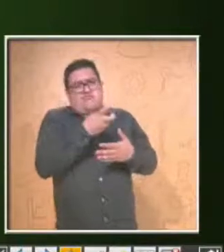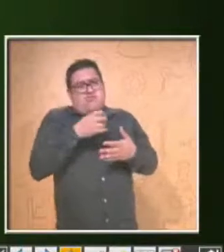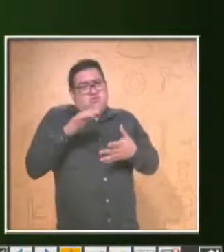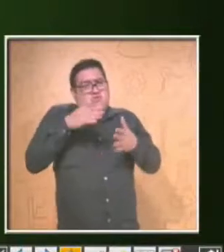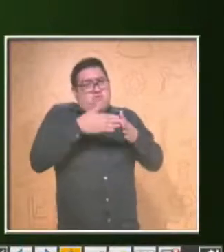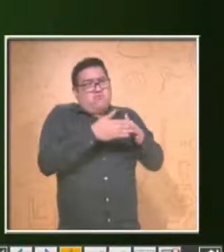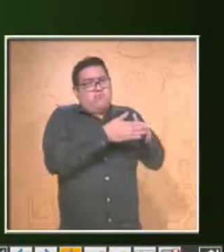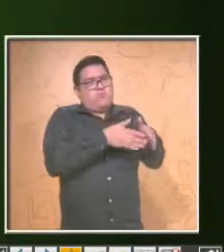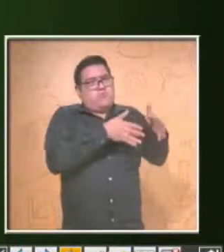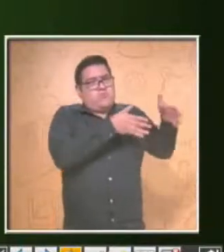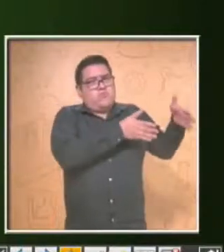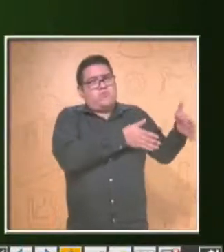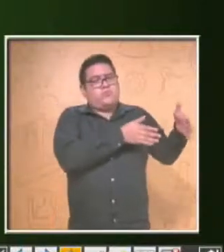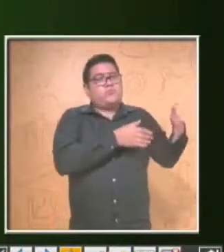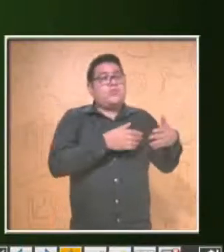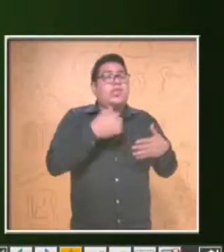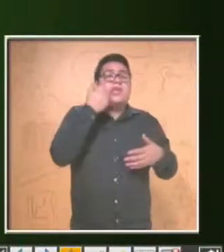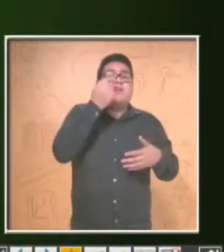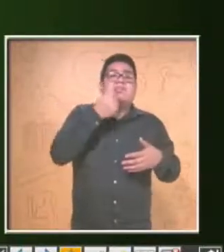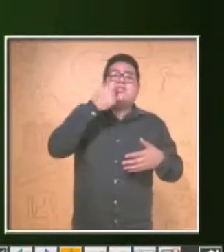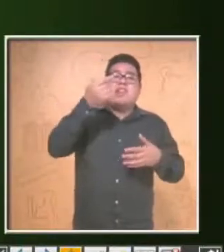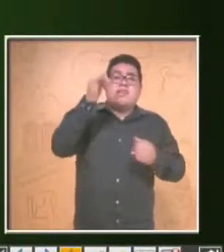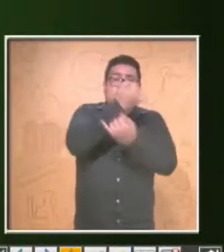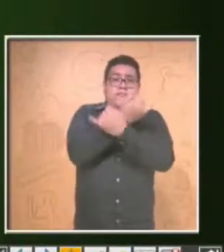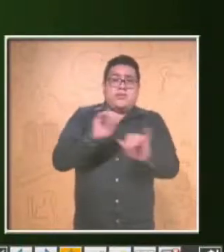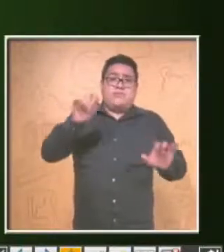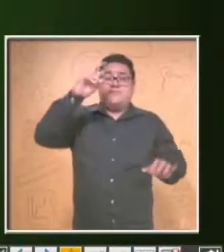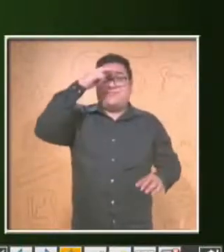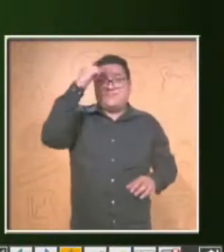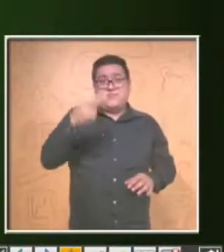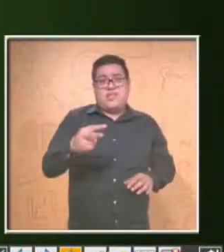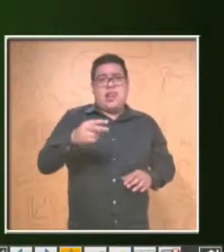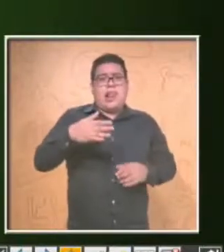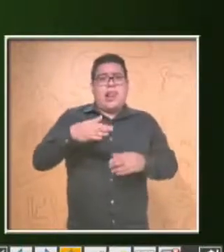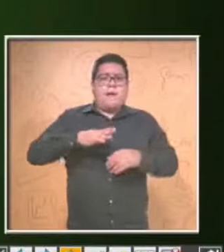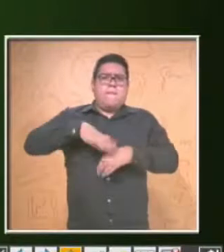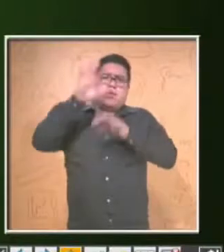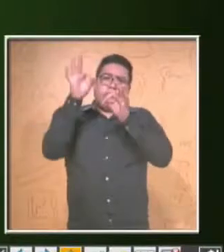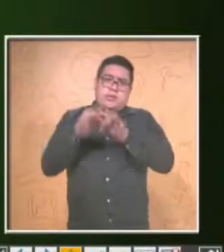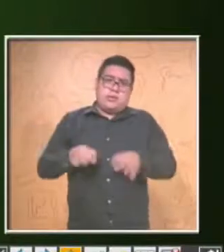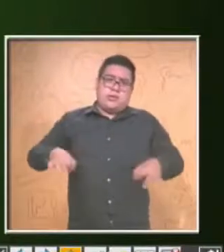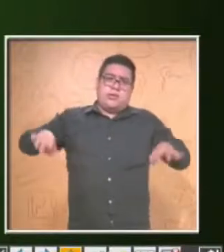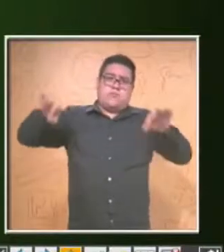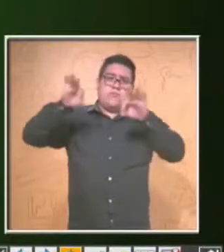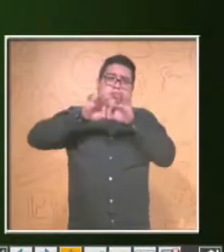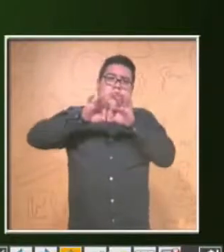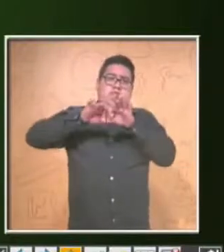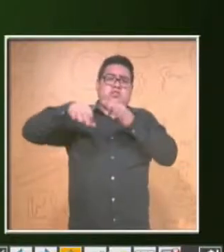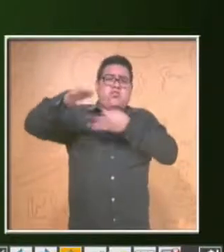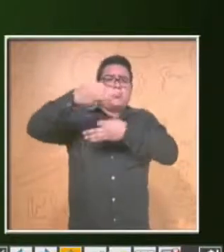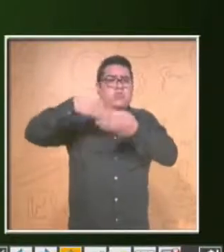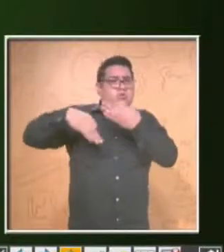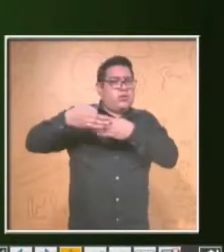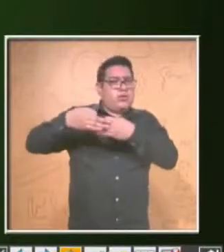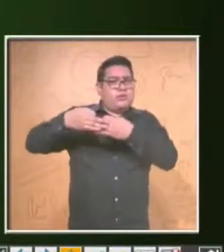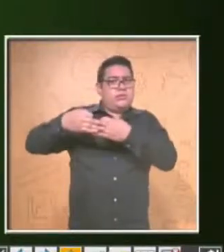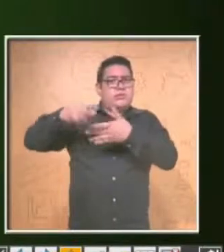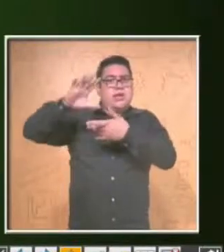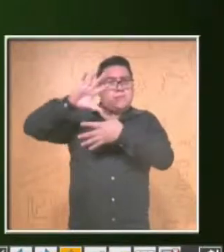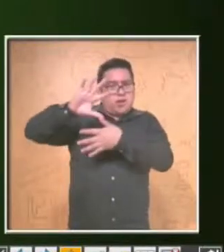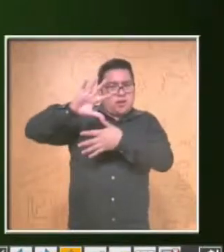momento te quiero comentar que la independencia de México es la más representativa de las independencias